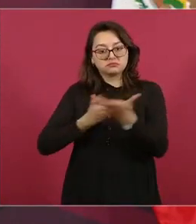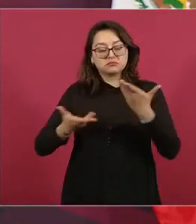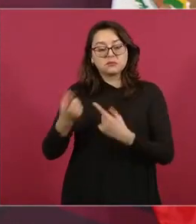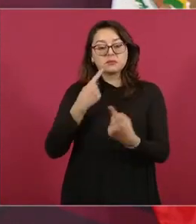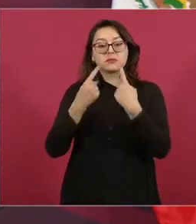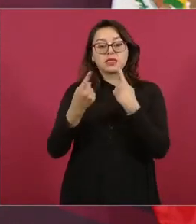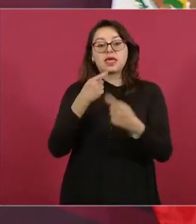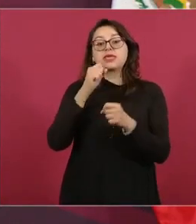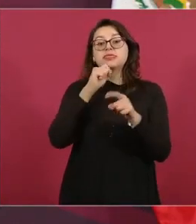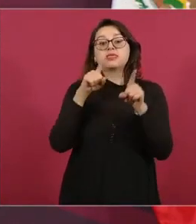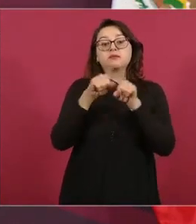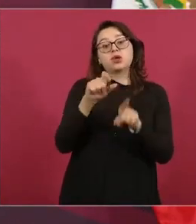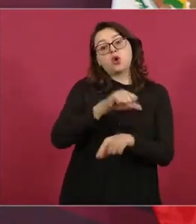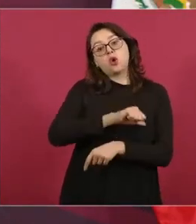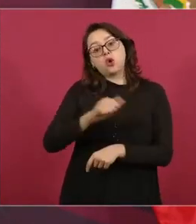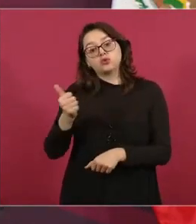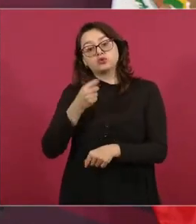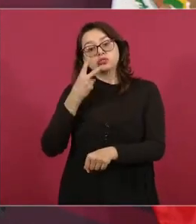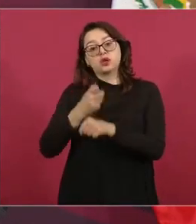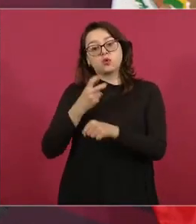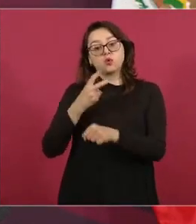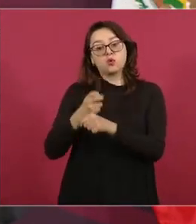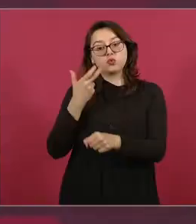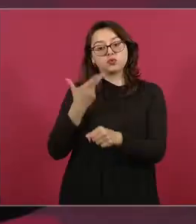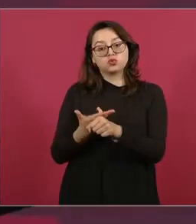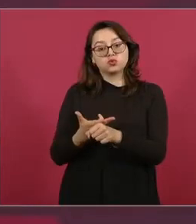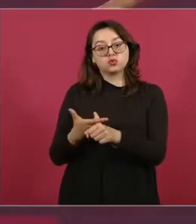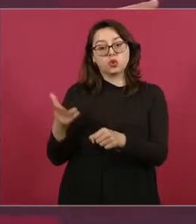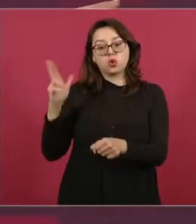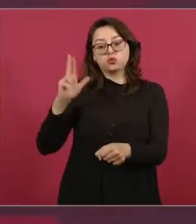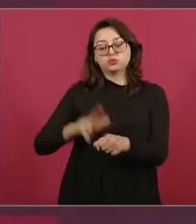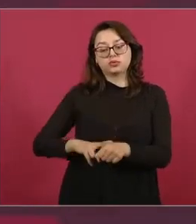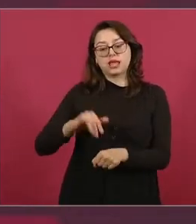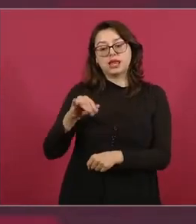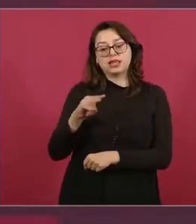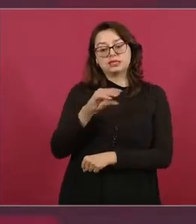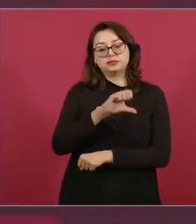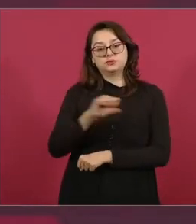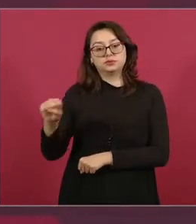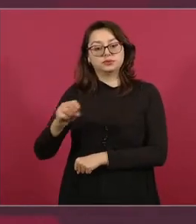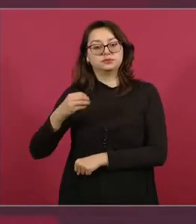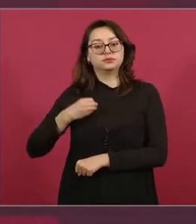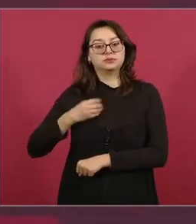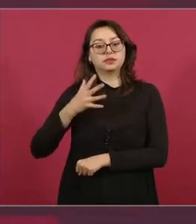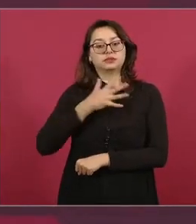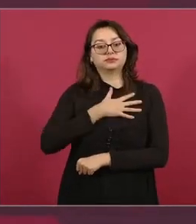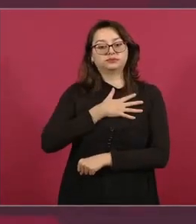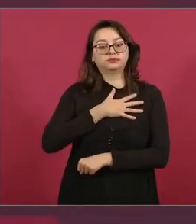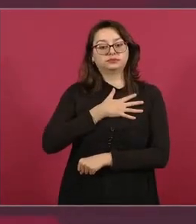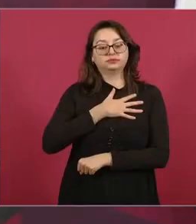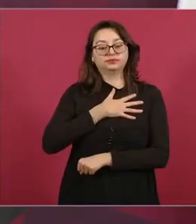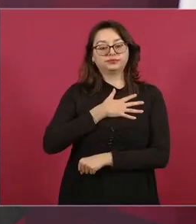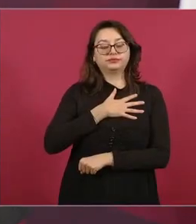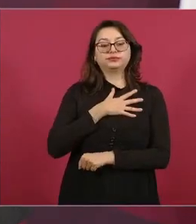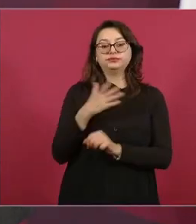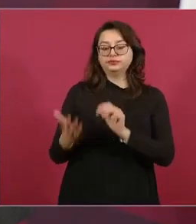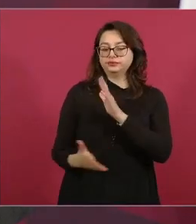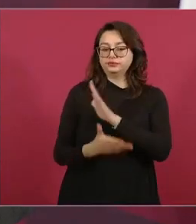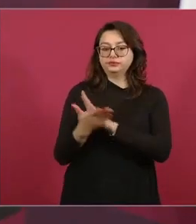construyendo otro hospital del IMSS Bienestar, igual que en